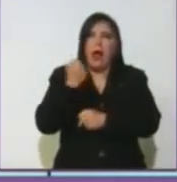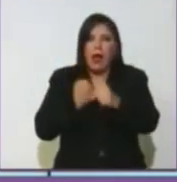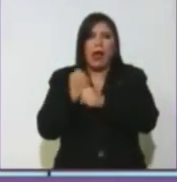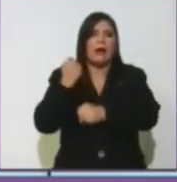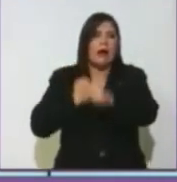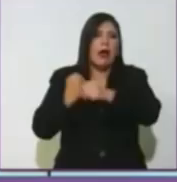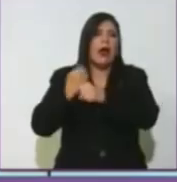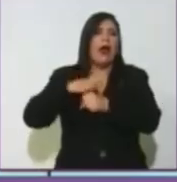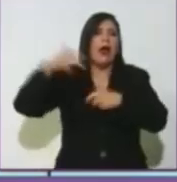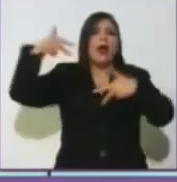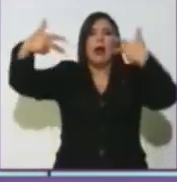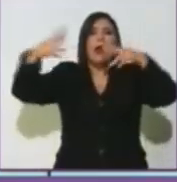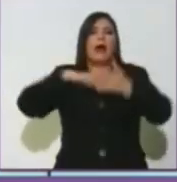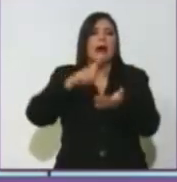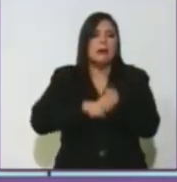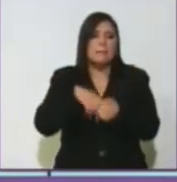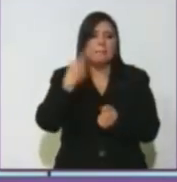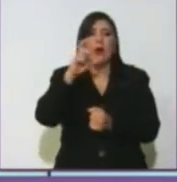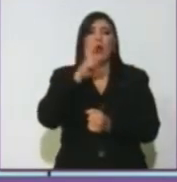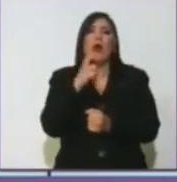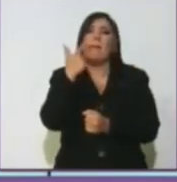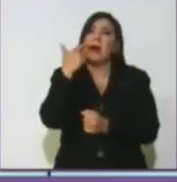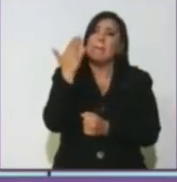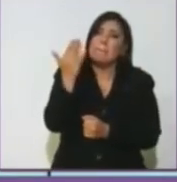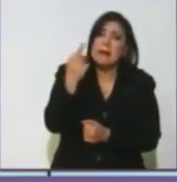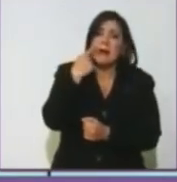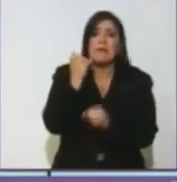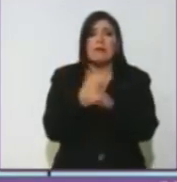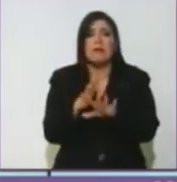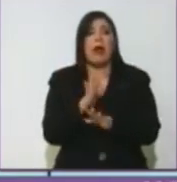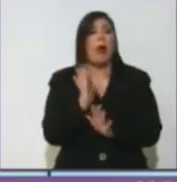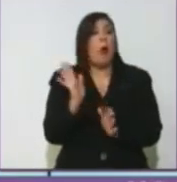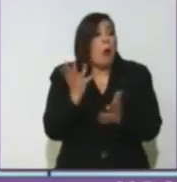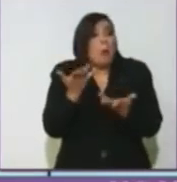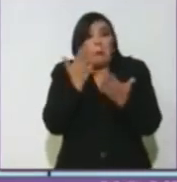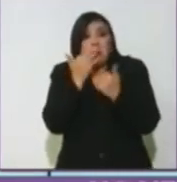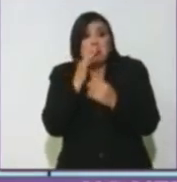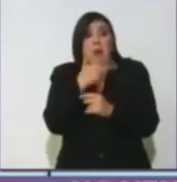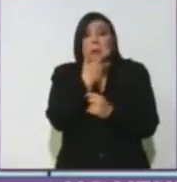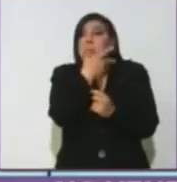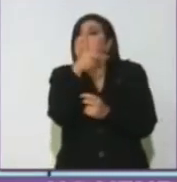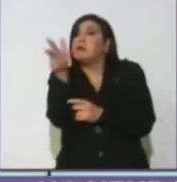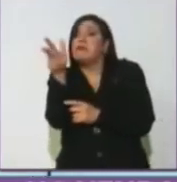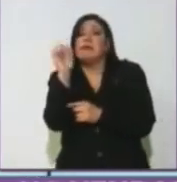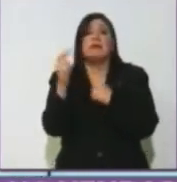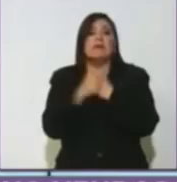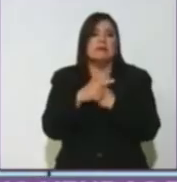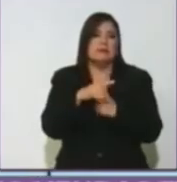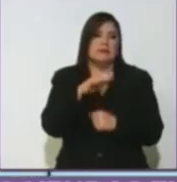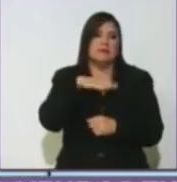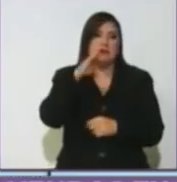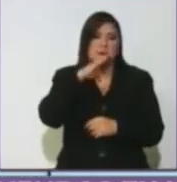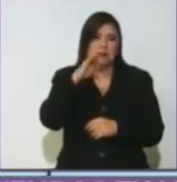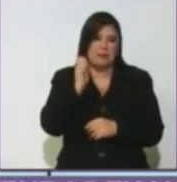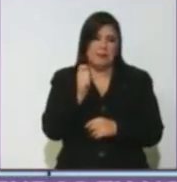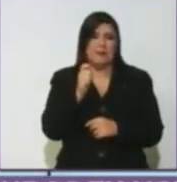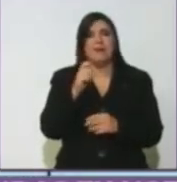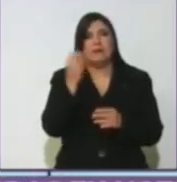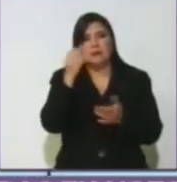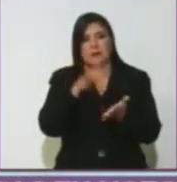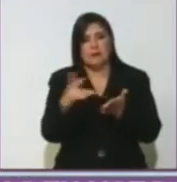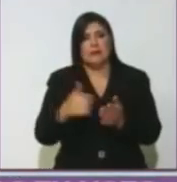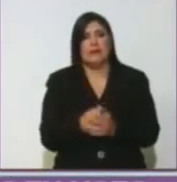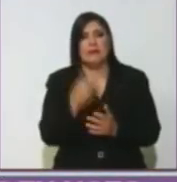que cuando vas y pides la información nunca se encuentra porque estaba volteado para otro lado muchas gracias tres